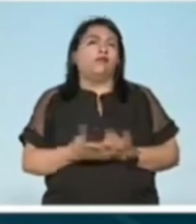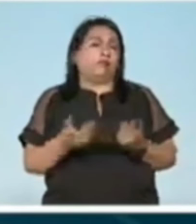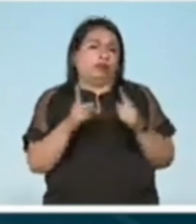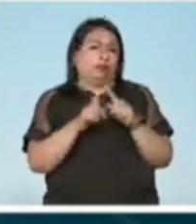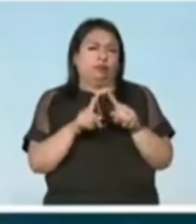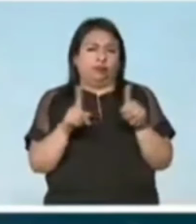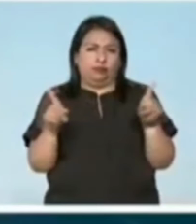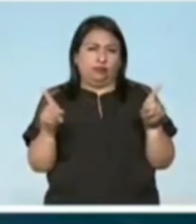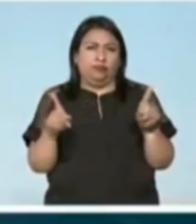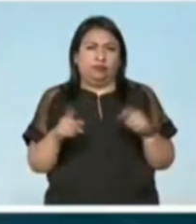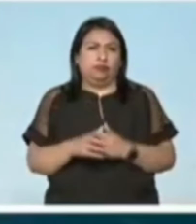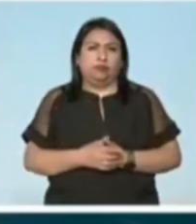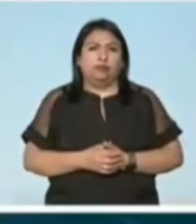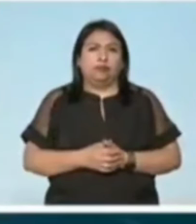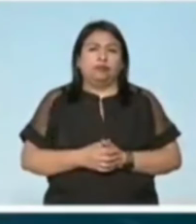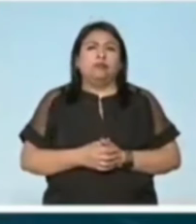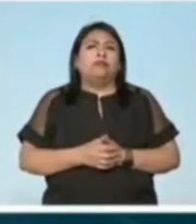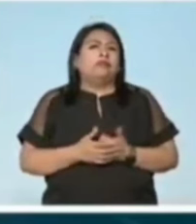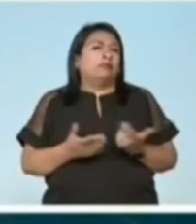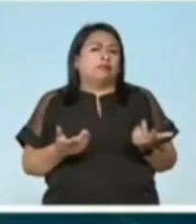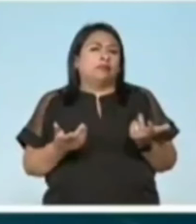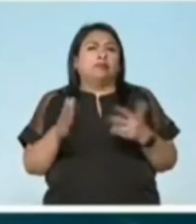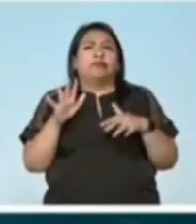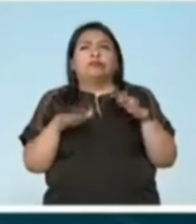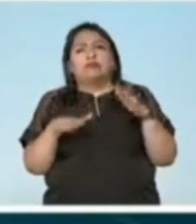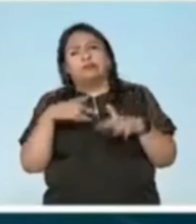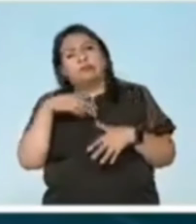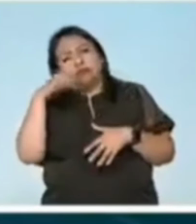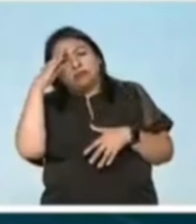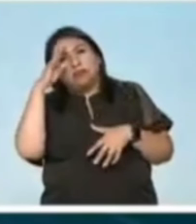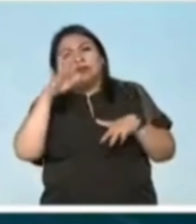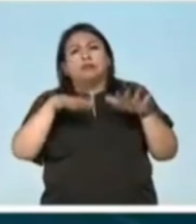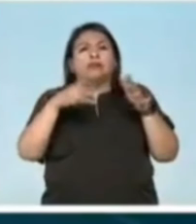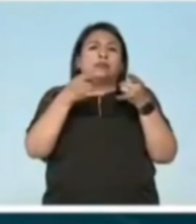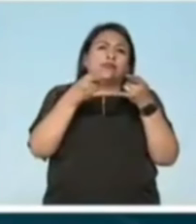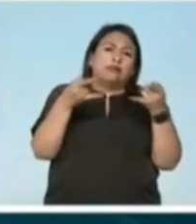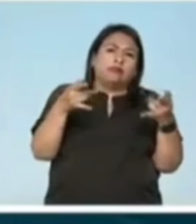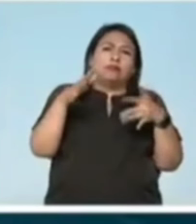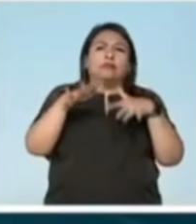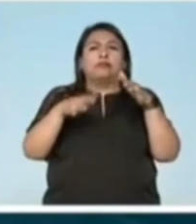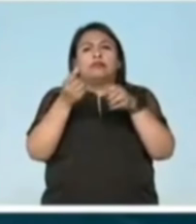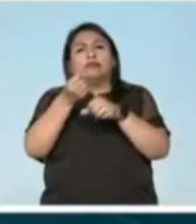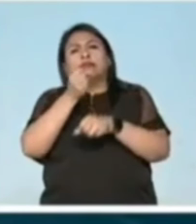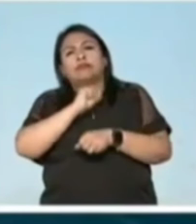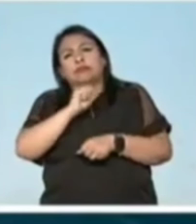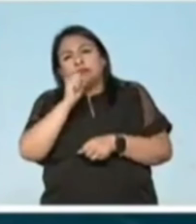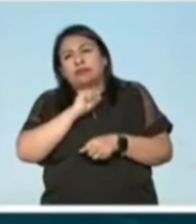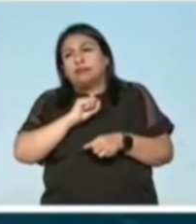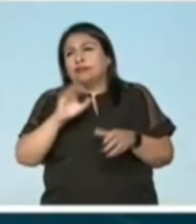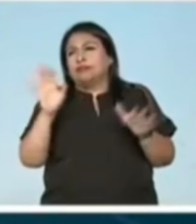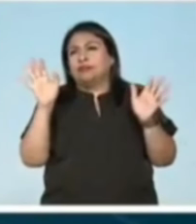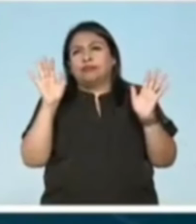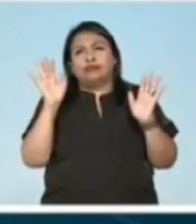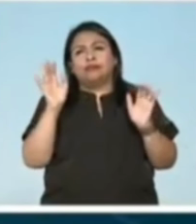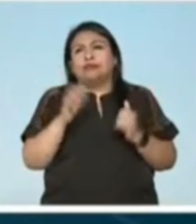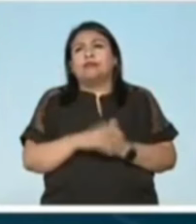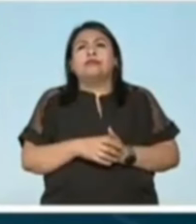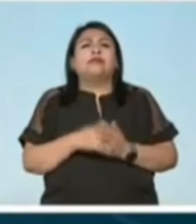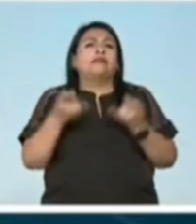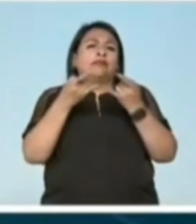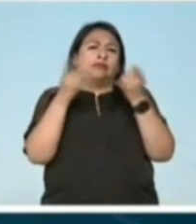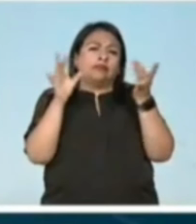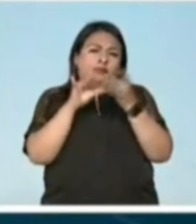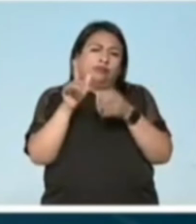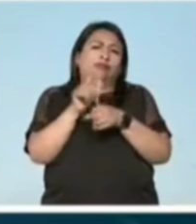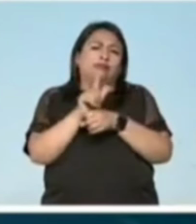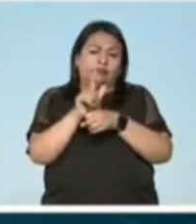son distintas cosas, ¿no? A veces son pensamientos, a veces son historias, a veces son chismes, ¿no? Cuenta una